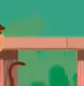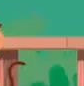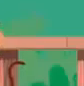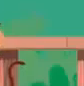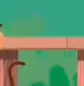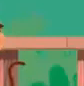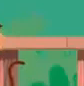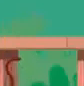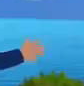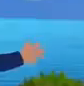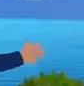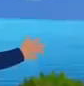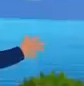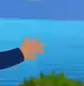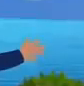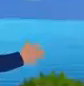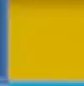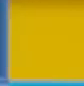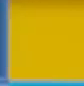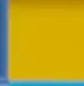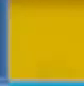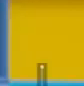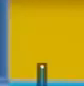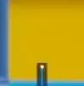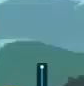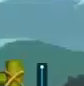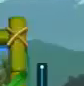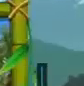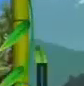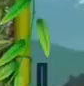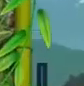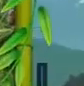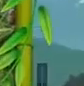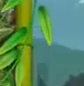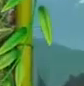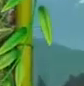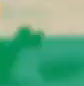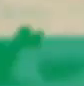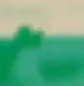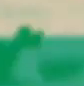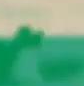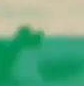Las lenguas originarias son la expresión de una identidad